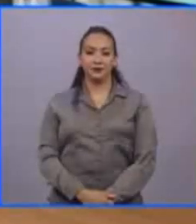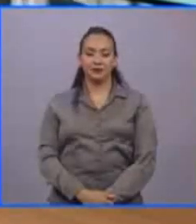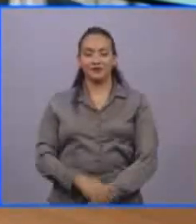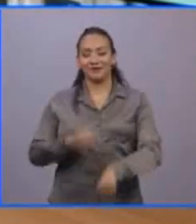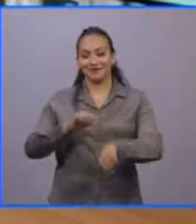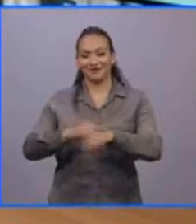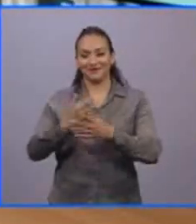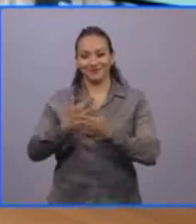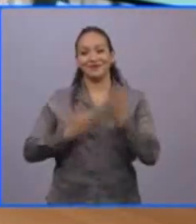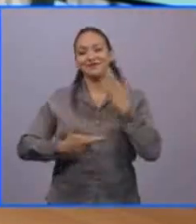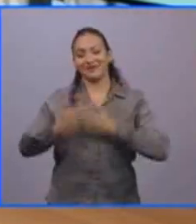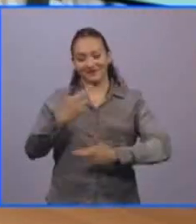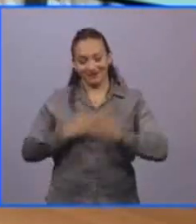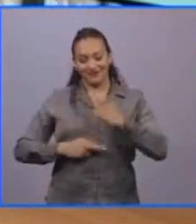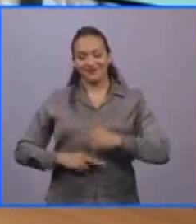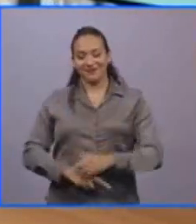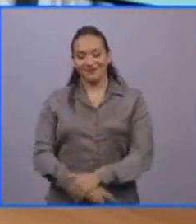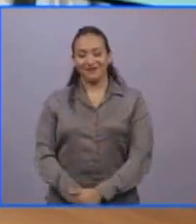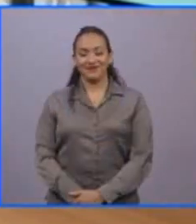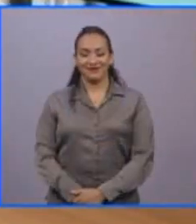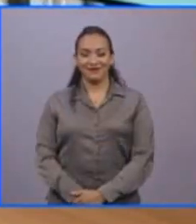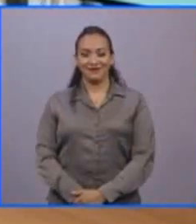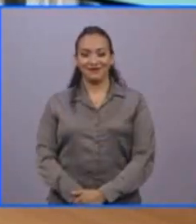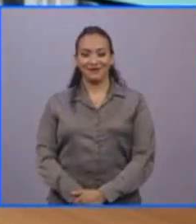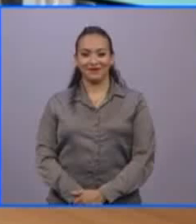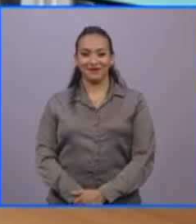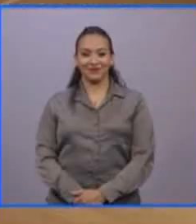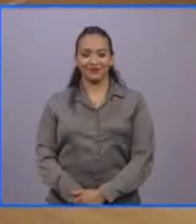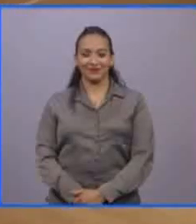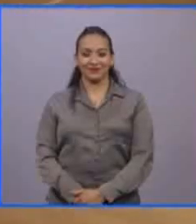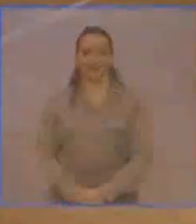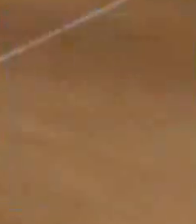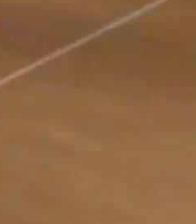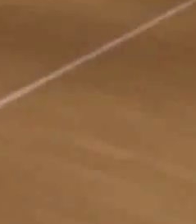Es momento de hacer una breve pausa y continuamos con más noticias.